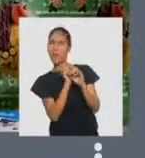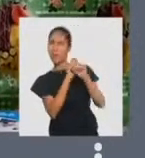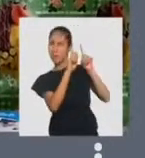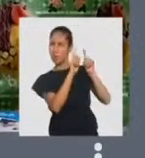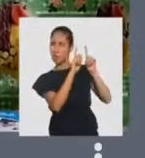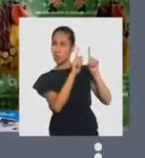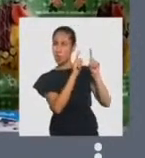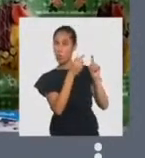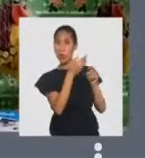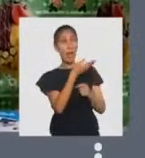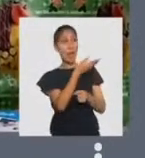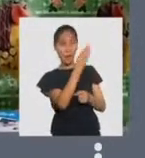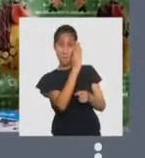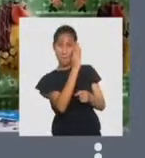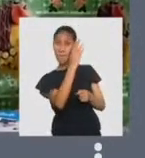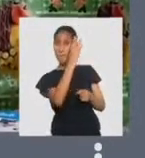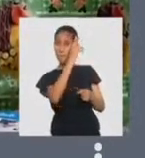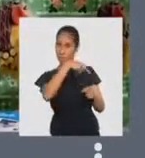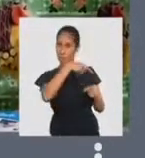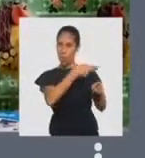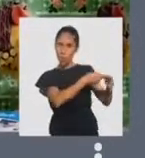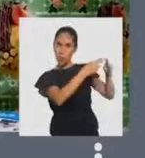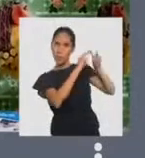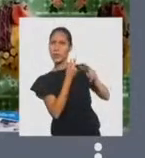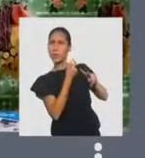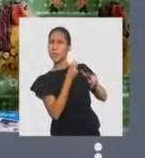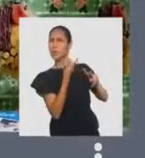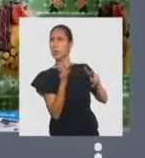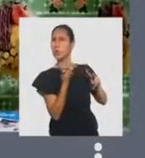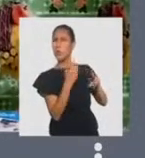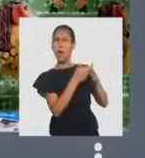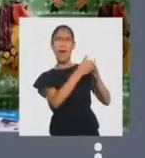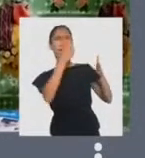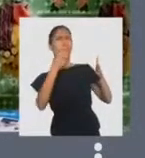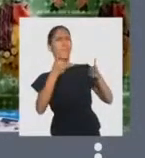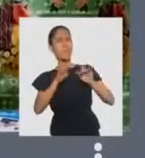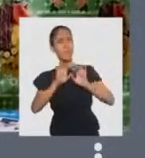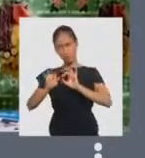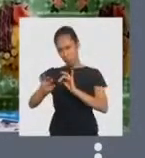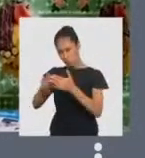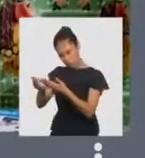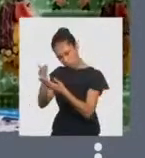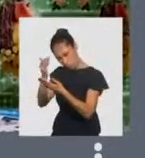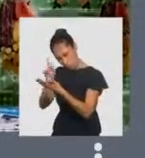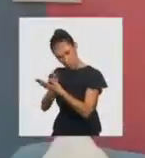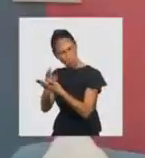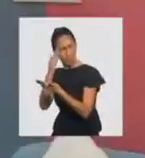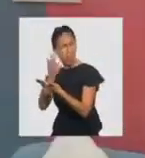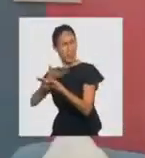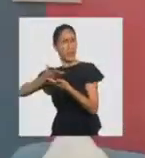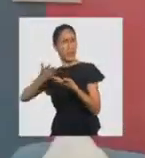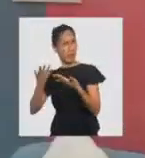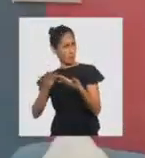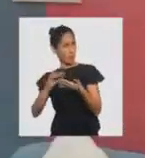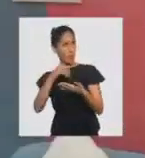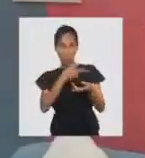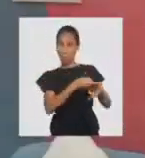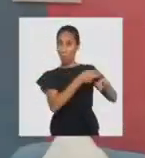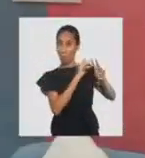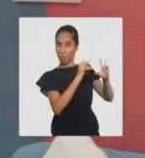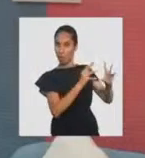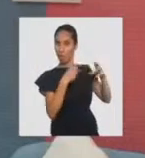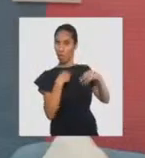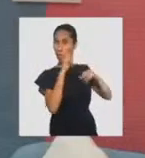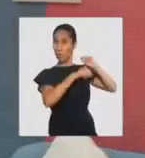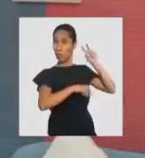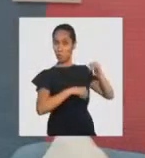préstamo a un banco, ¿qué información debemos solicitar para tomar una decisión adecuada? Esa es una pregunta importante.